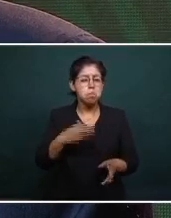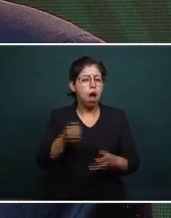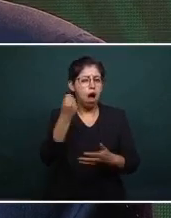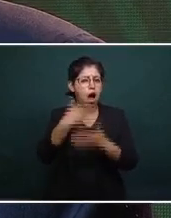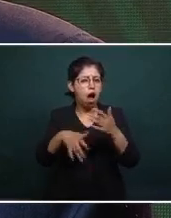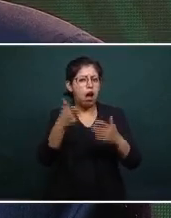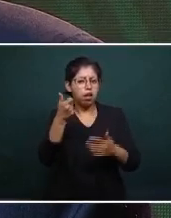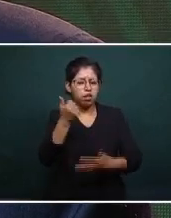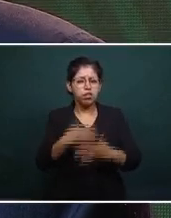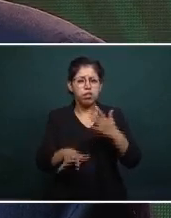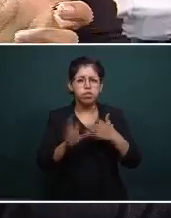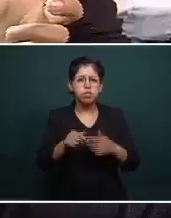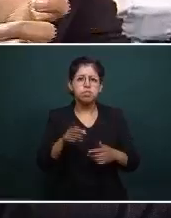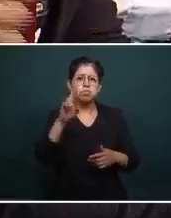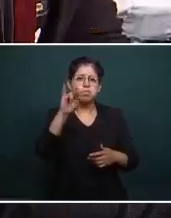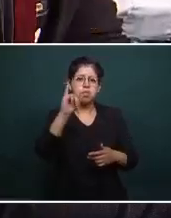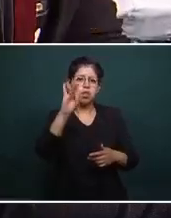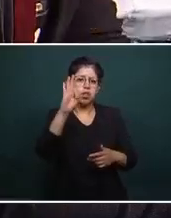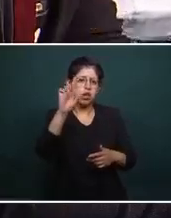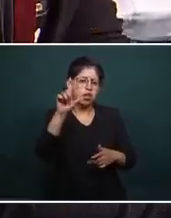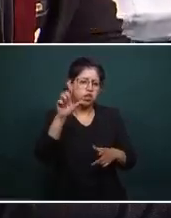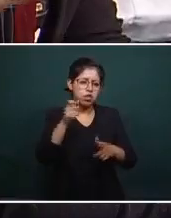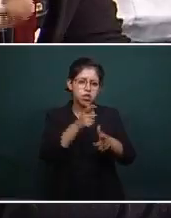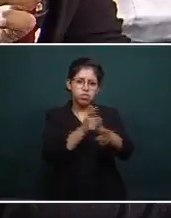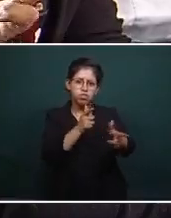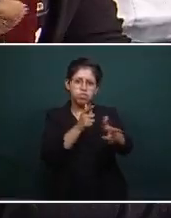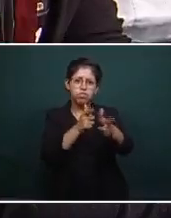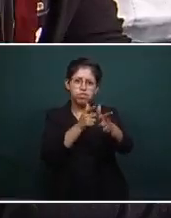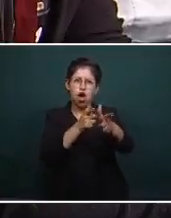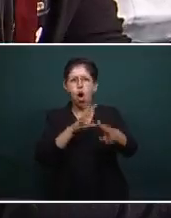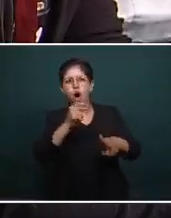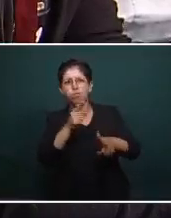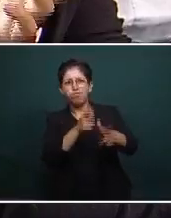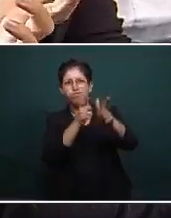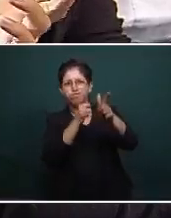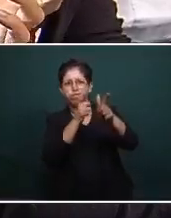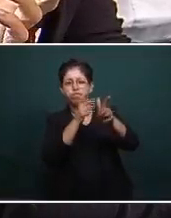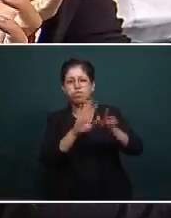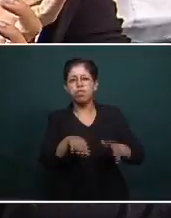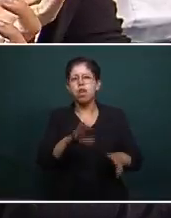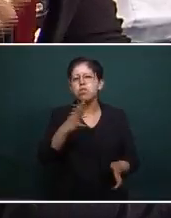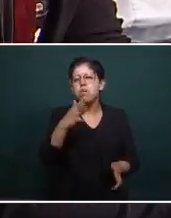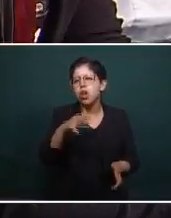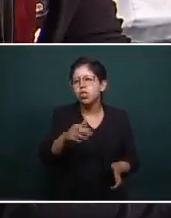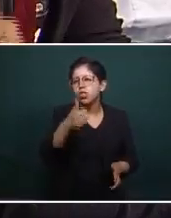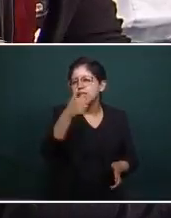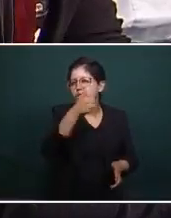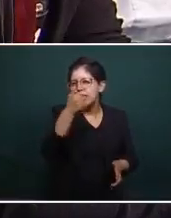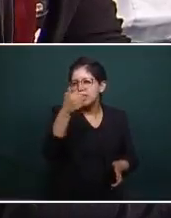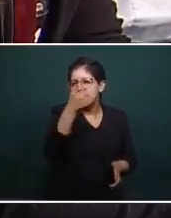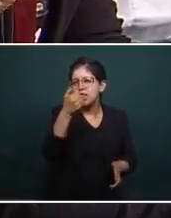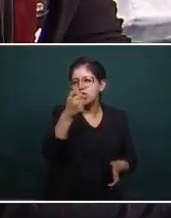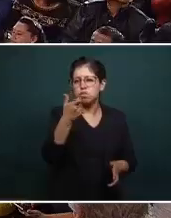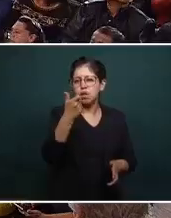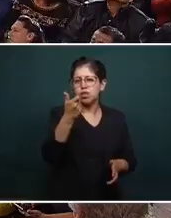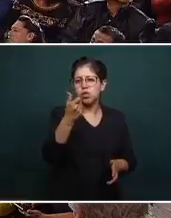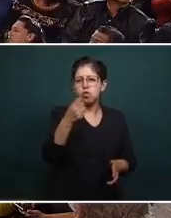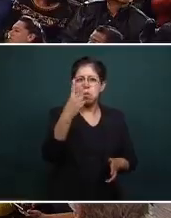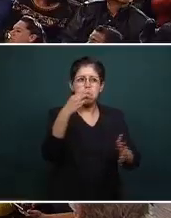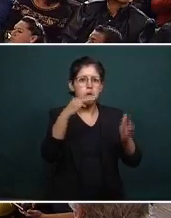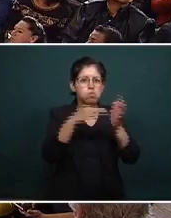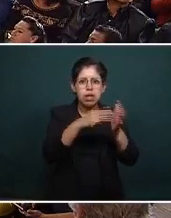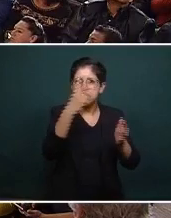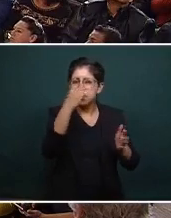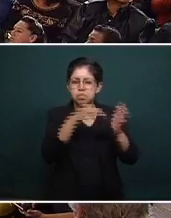económicas, desde rifles hasta revólveres de 600 pesos, 900, 2000 y 3000